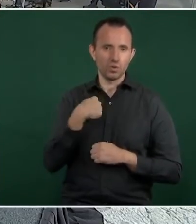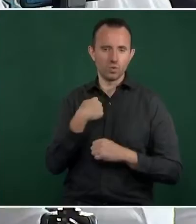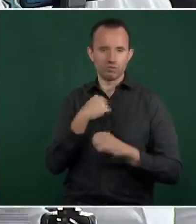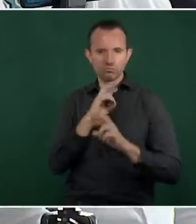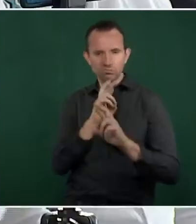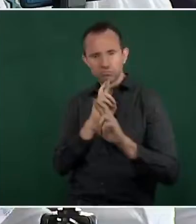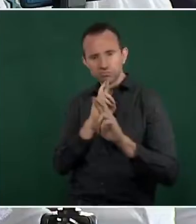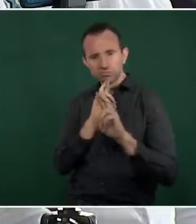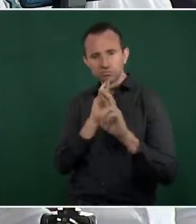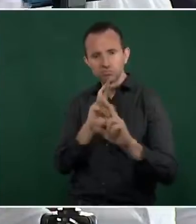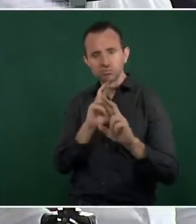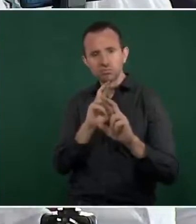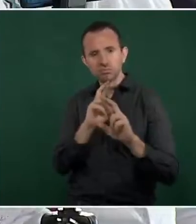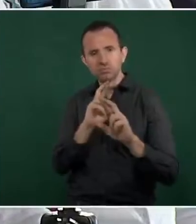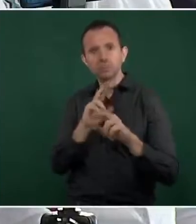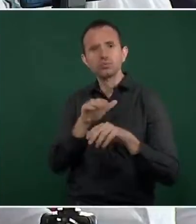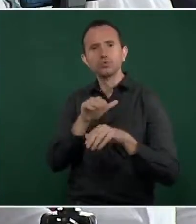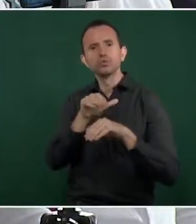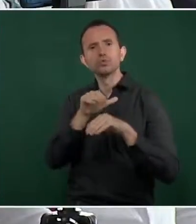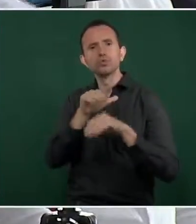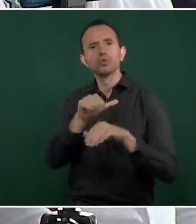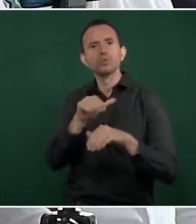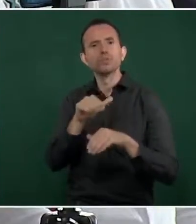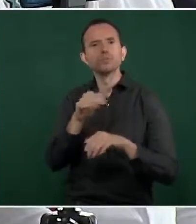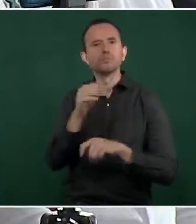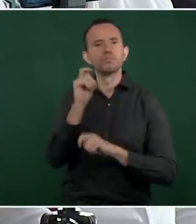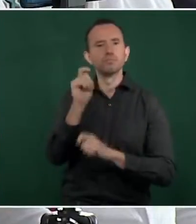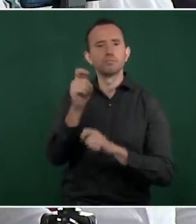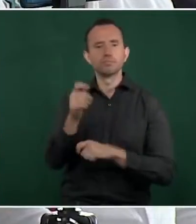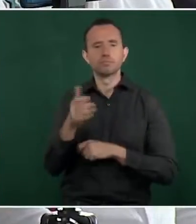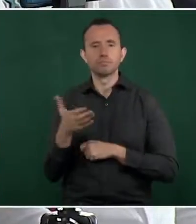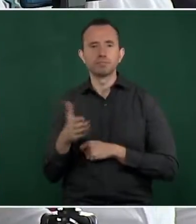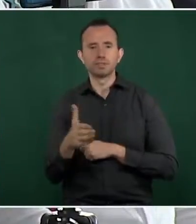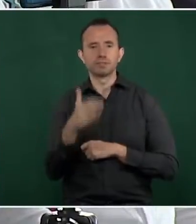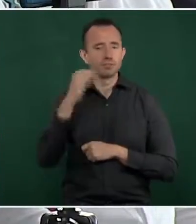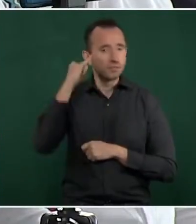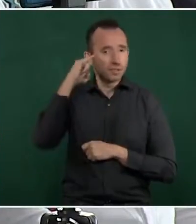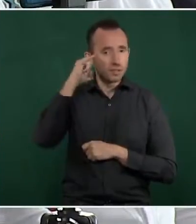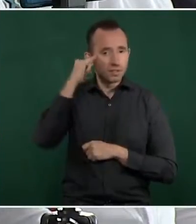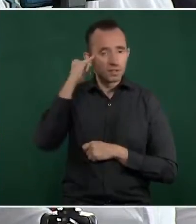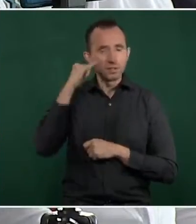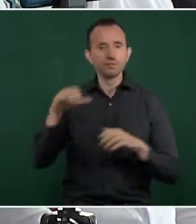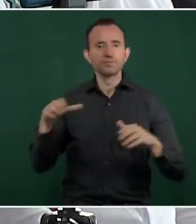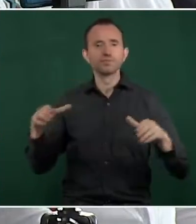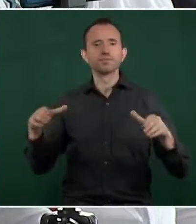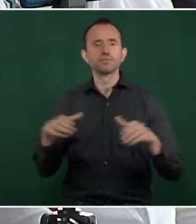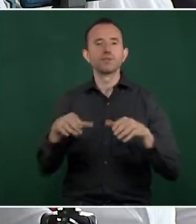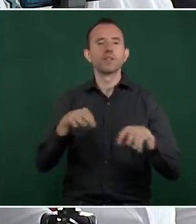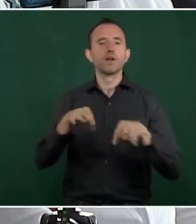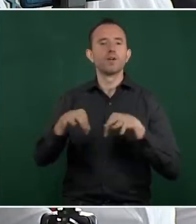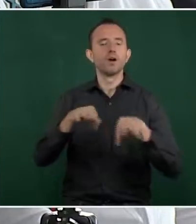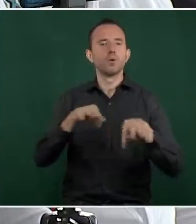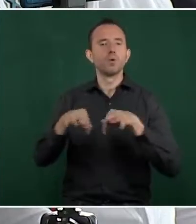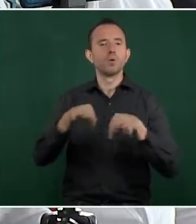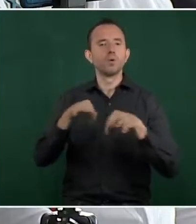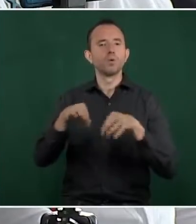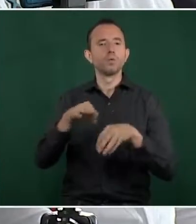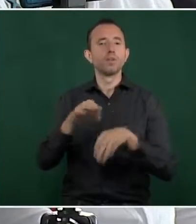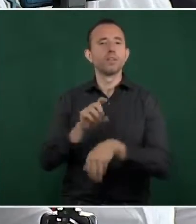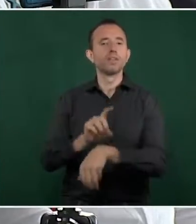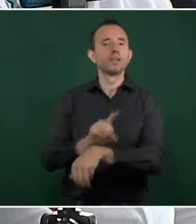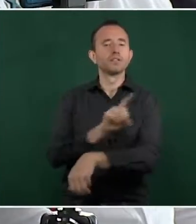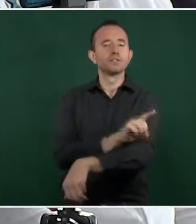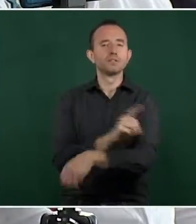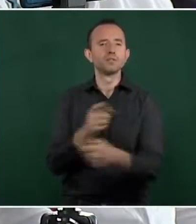respecto a los pescadores indígenas que están desarrollando su trabajo, que desde el 2015 le